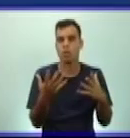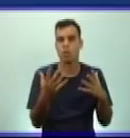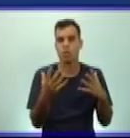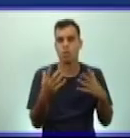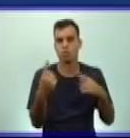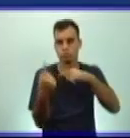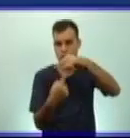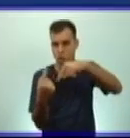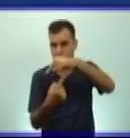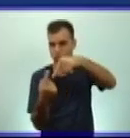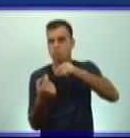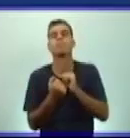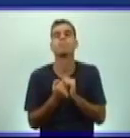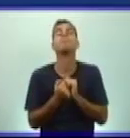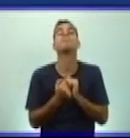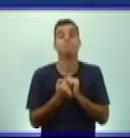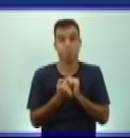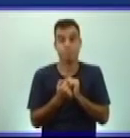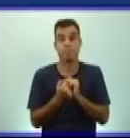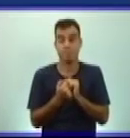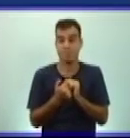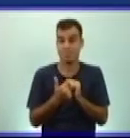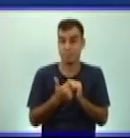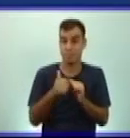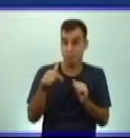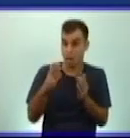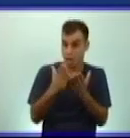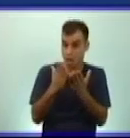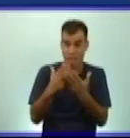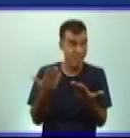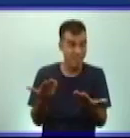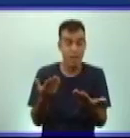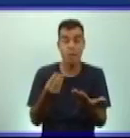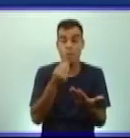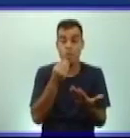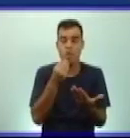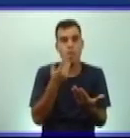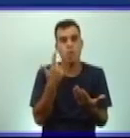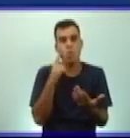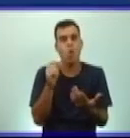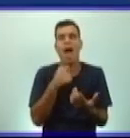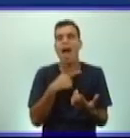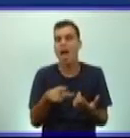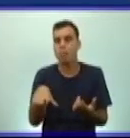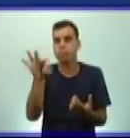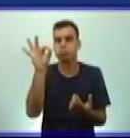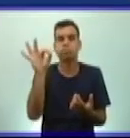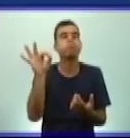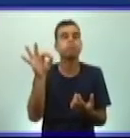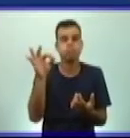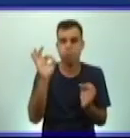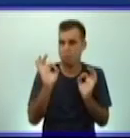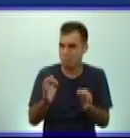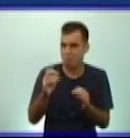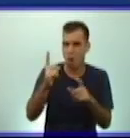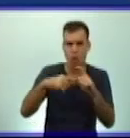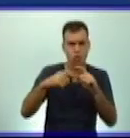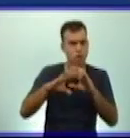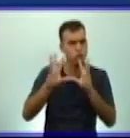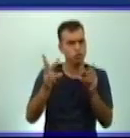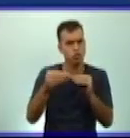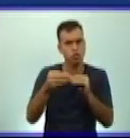Pero para este estudio necesitamos tomar un modelo, como hacemos con casi todos los contenidos, con casi todos